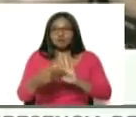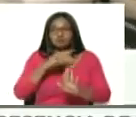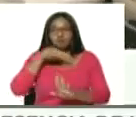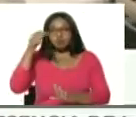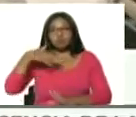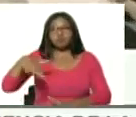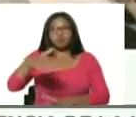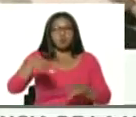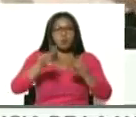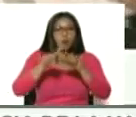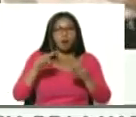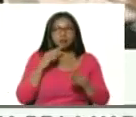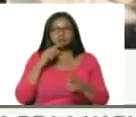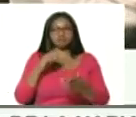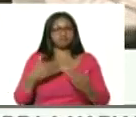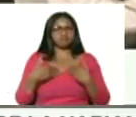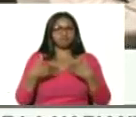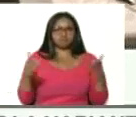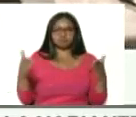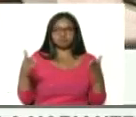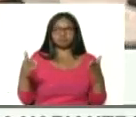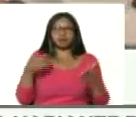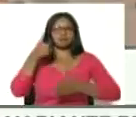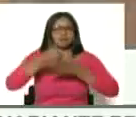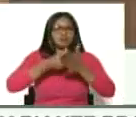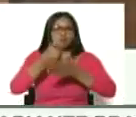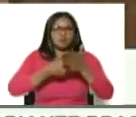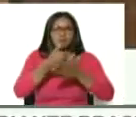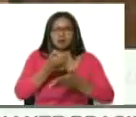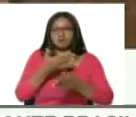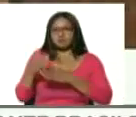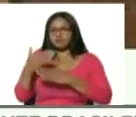pueblo estaba dispuesto a batallar contra el coronavirus.